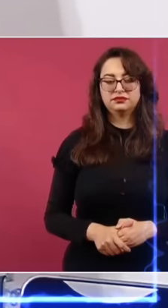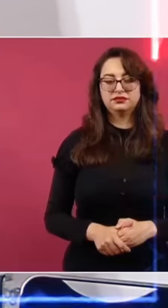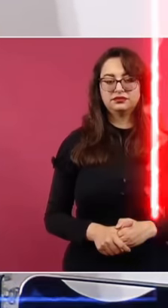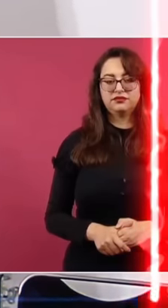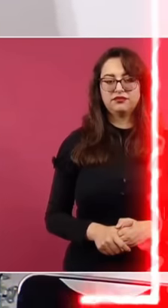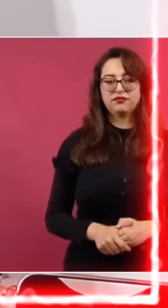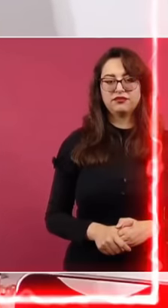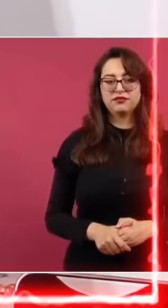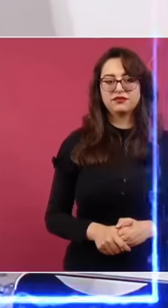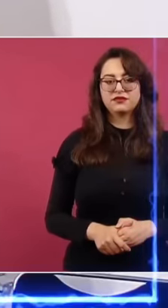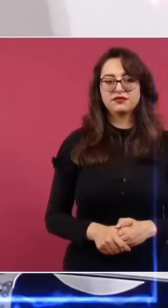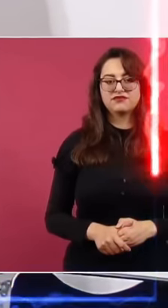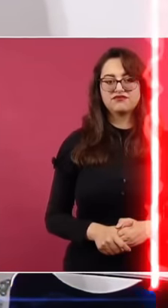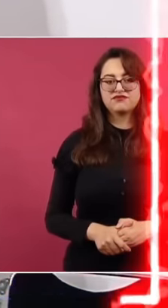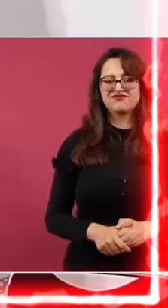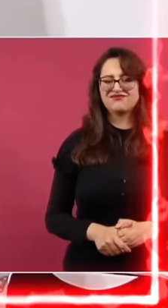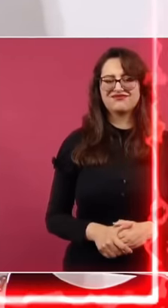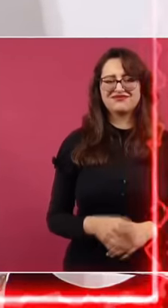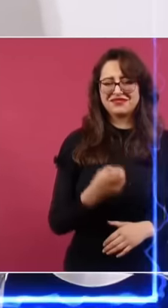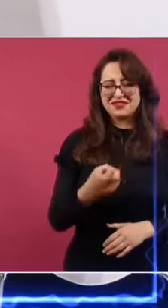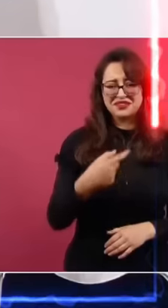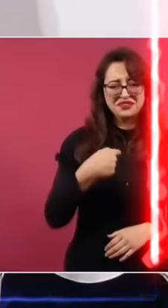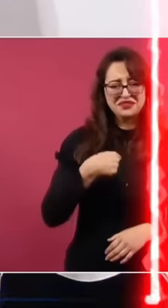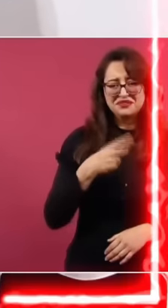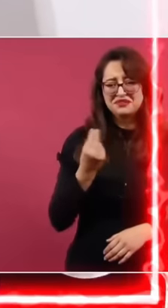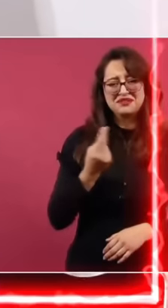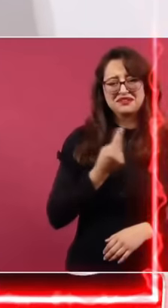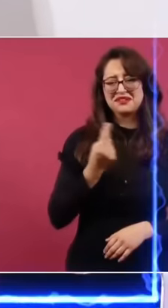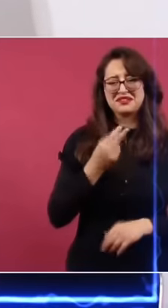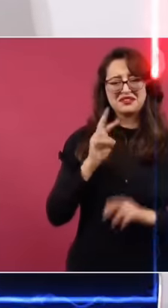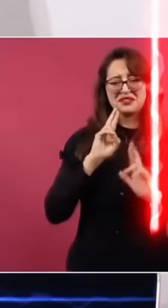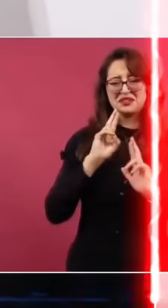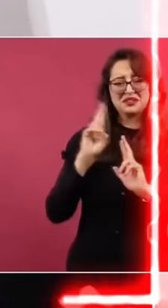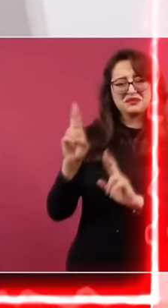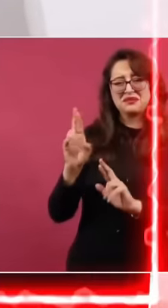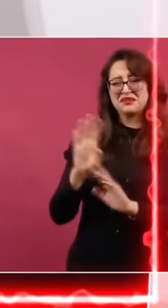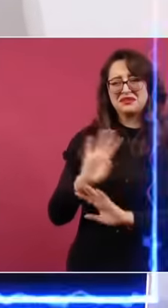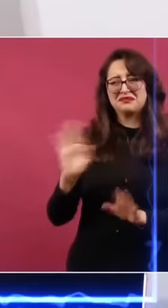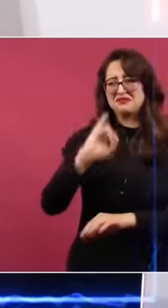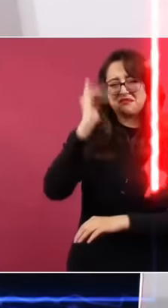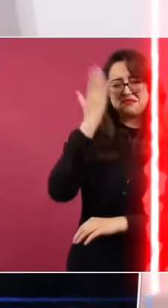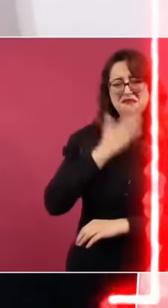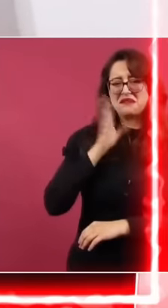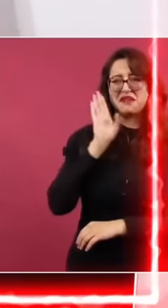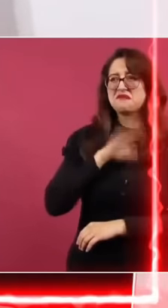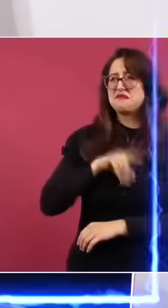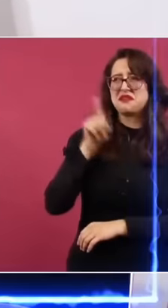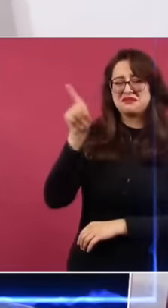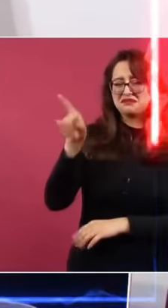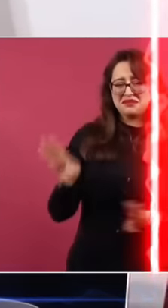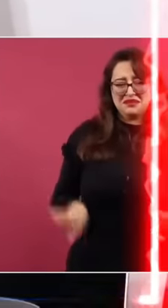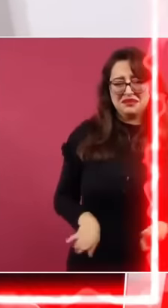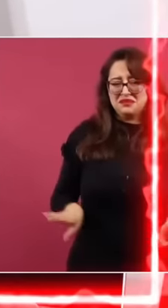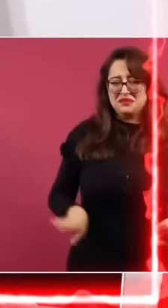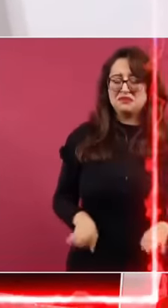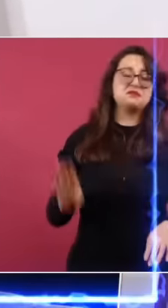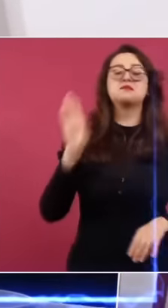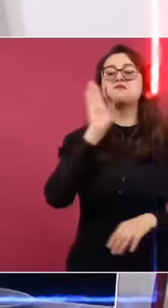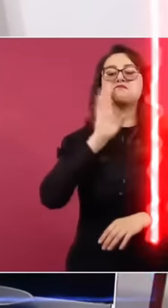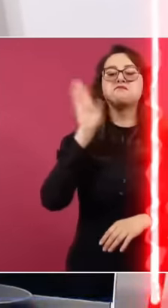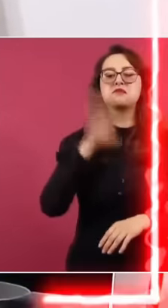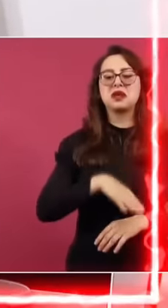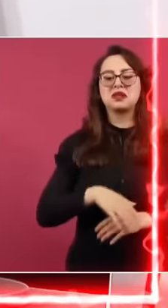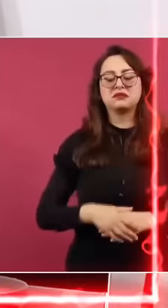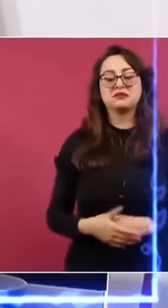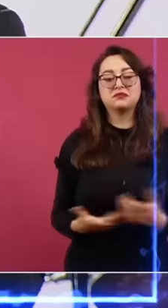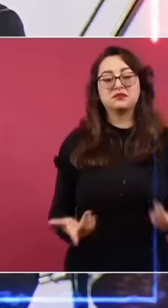conviene pues este responderles este están muy desacreditados o sea como dice loé de Mola que